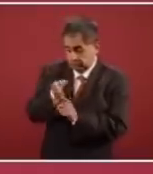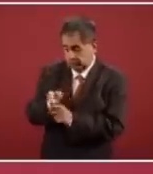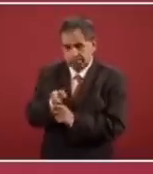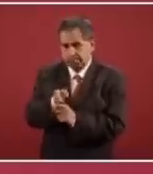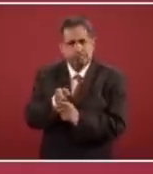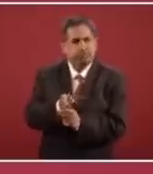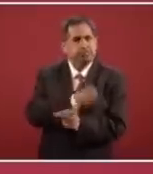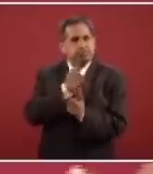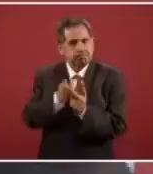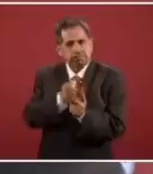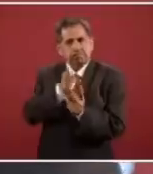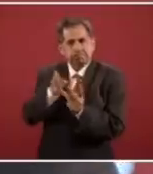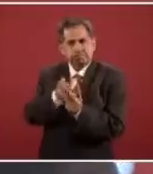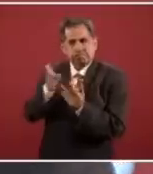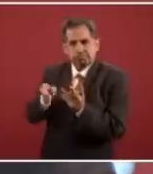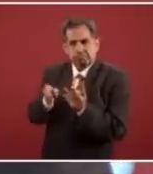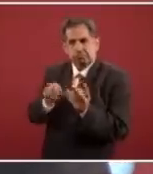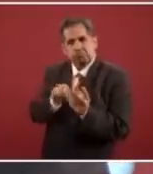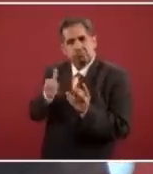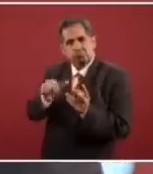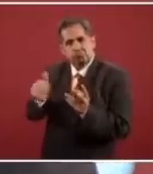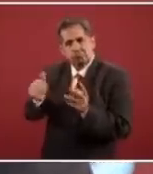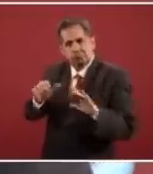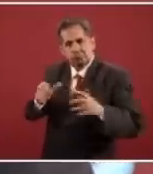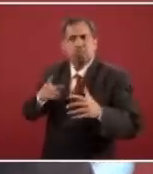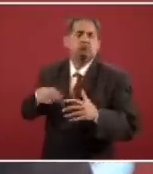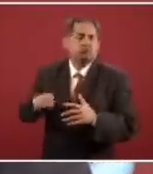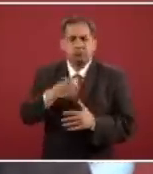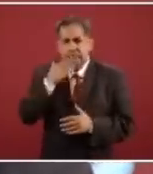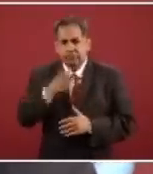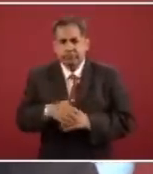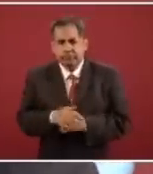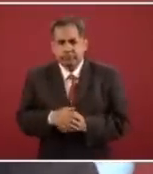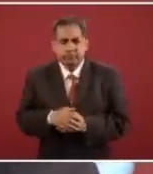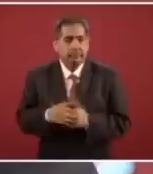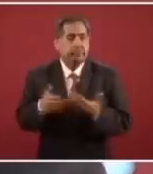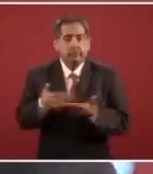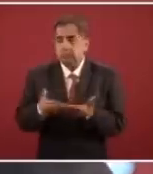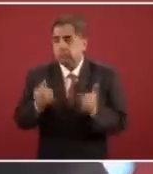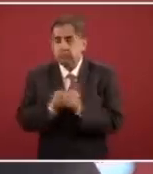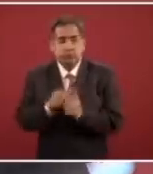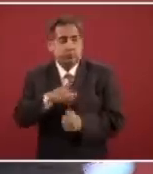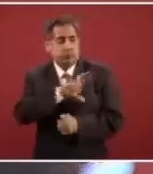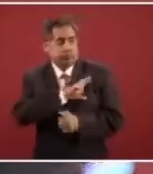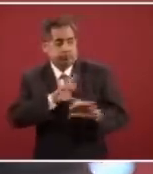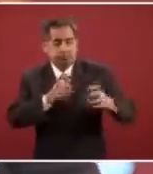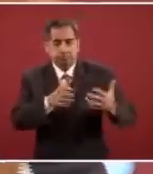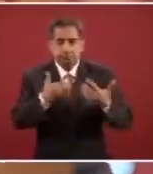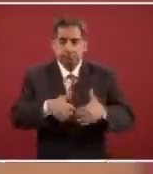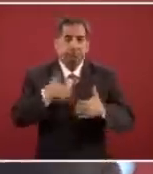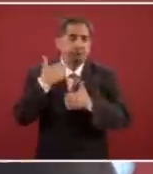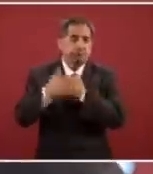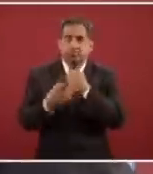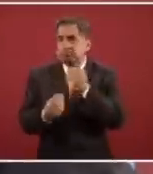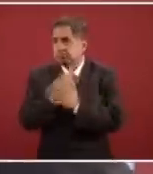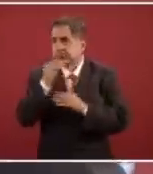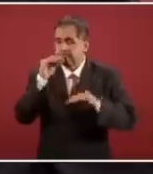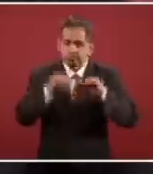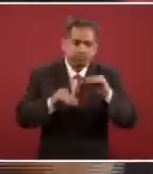nuestra economía ahora con este acuerdo, con la iniciativa privada para la construcción de